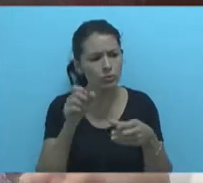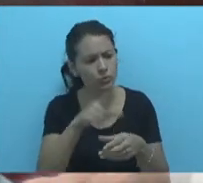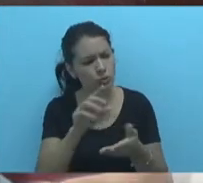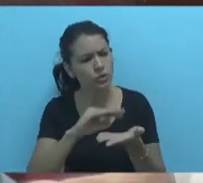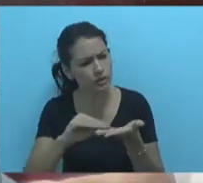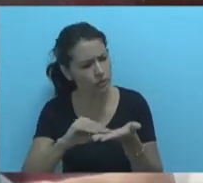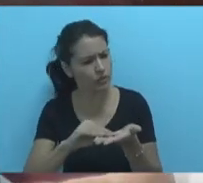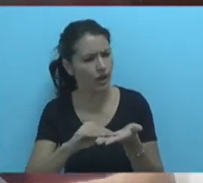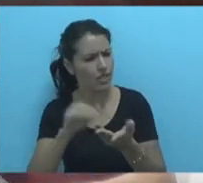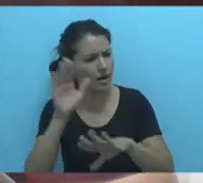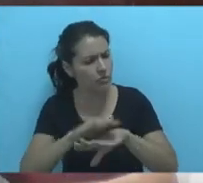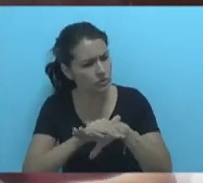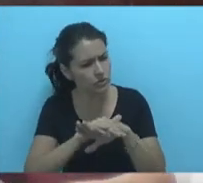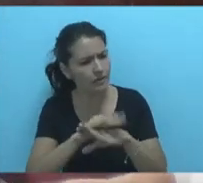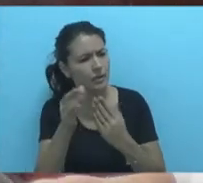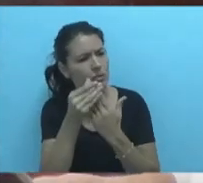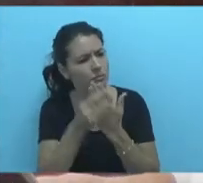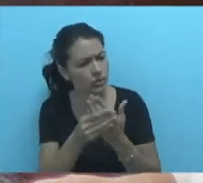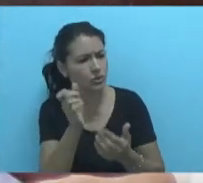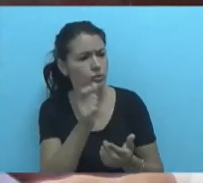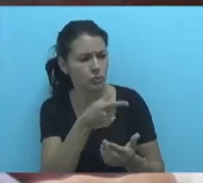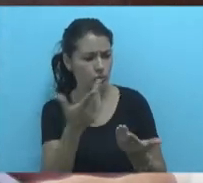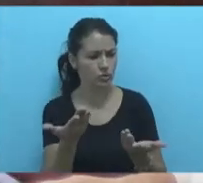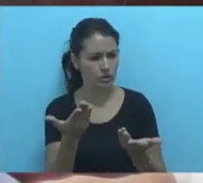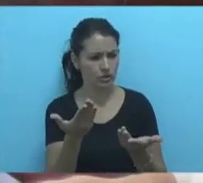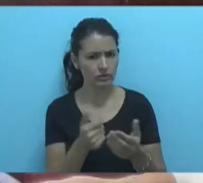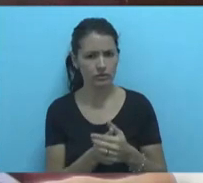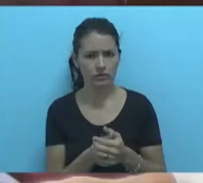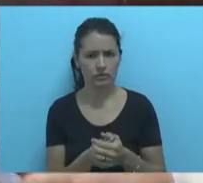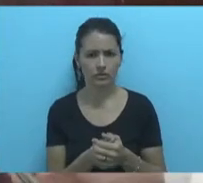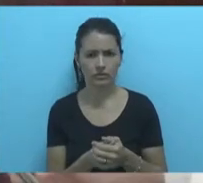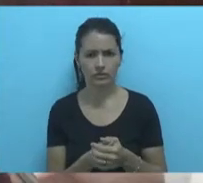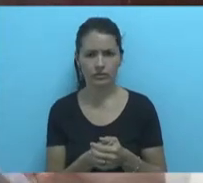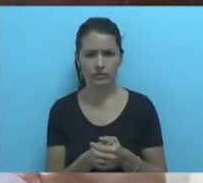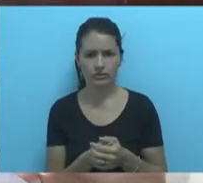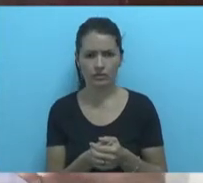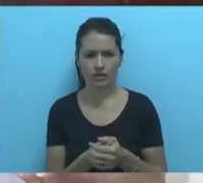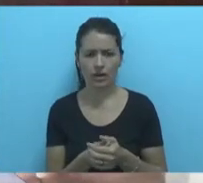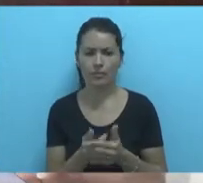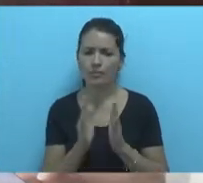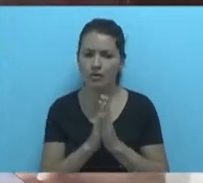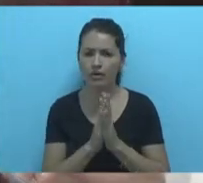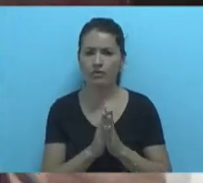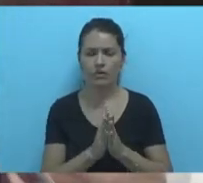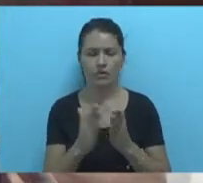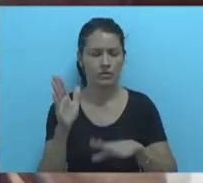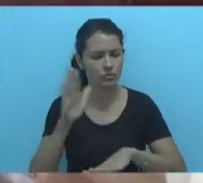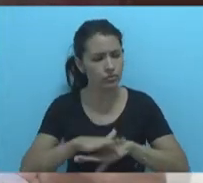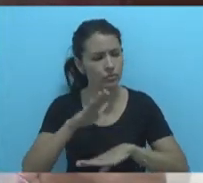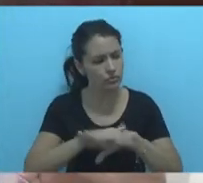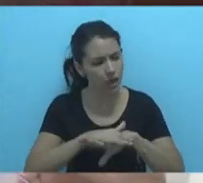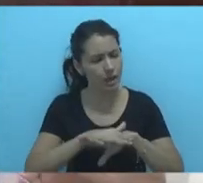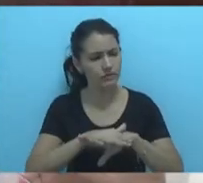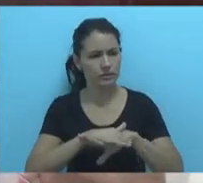que yo quiero decir. Acá cambiamos los roles y nos hablamos individualmente, pero hay que hacerse cargo. Es